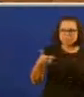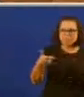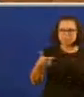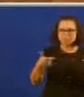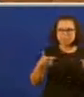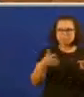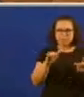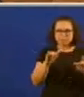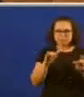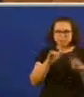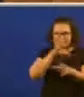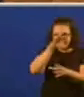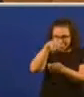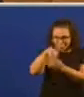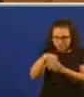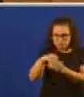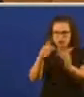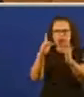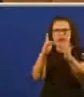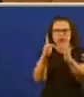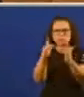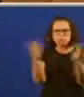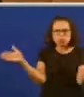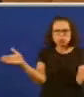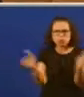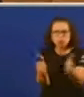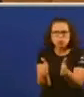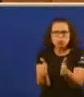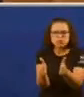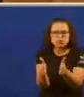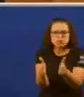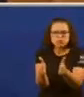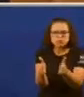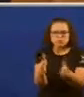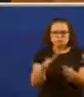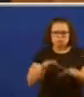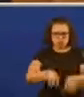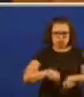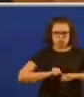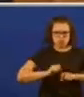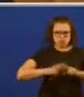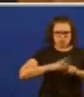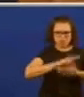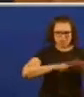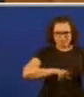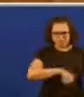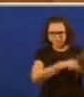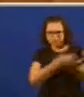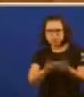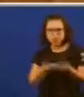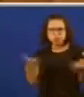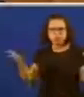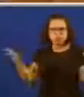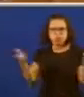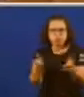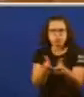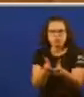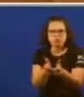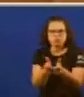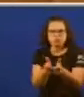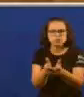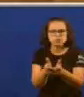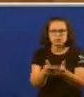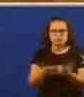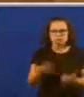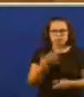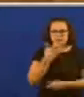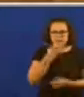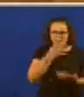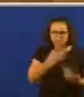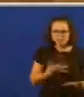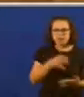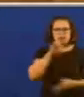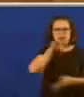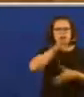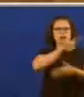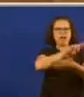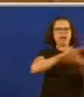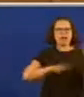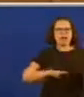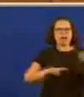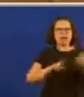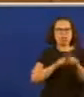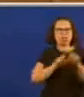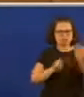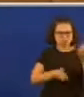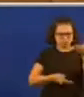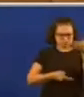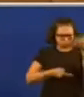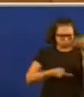instaladas que cando vostede chegou a xunta de Galiza. E o certo é que ninguna persoa neste país se pode crer